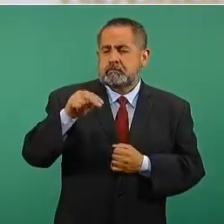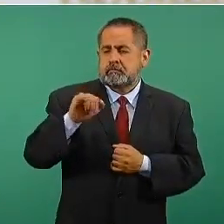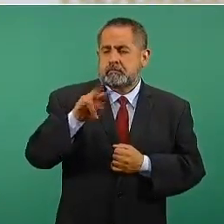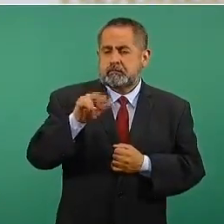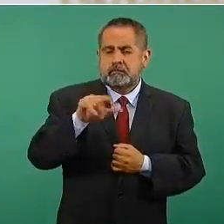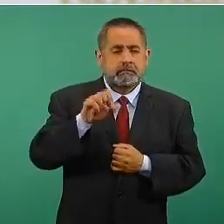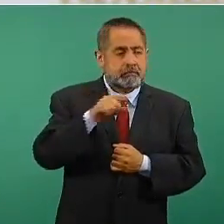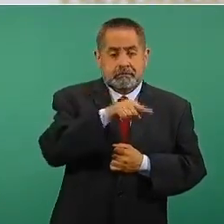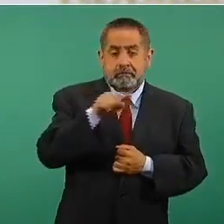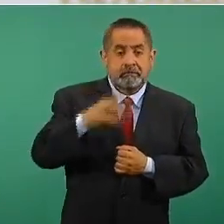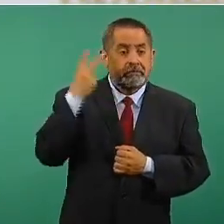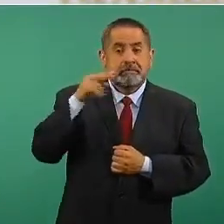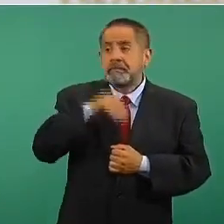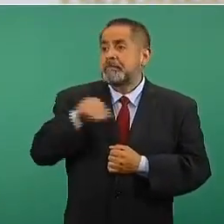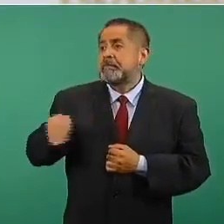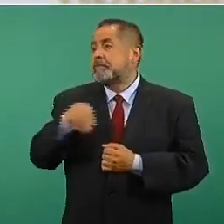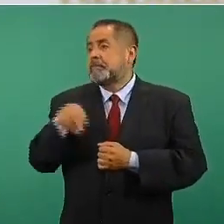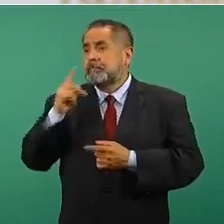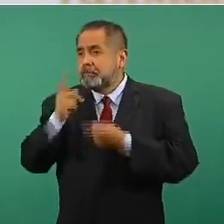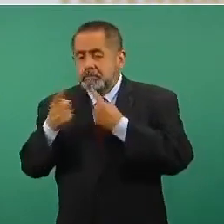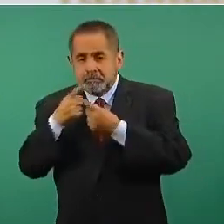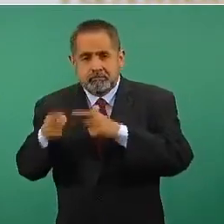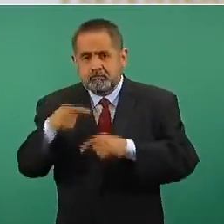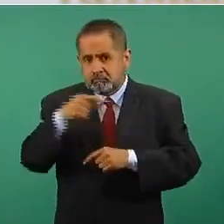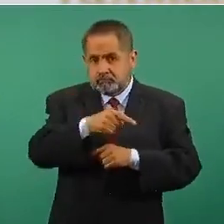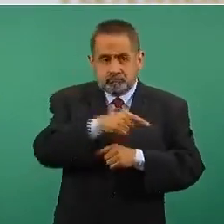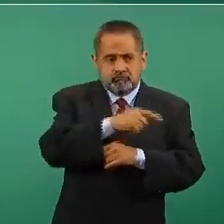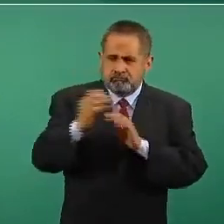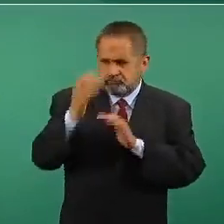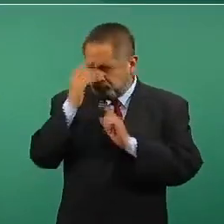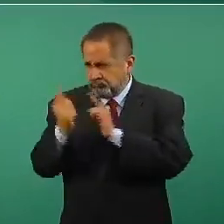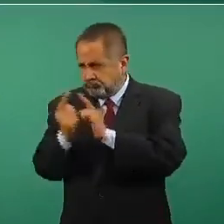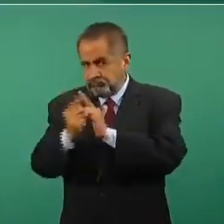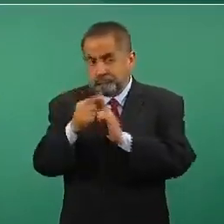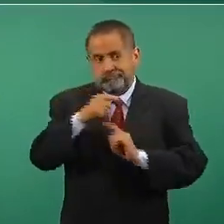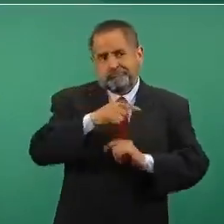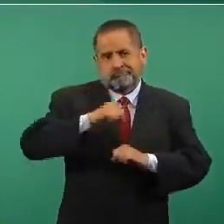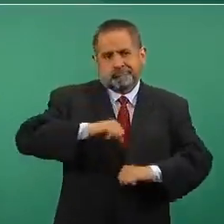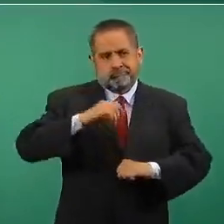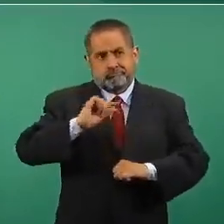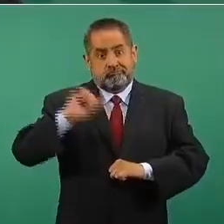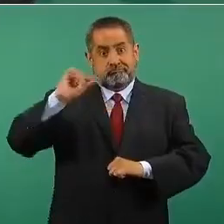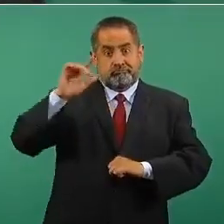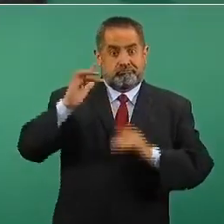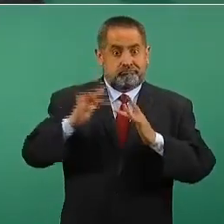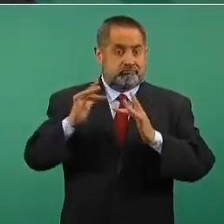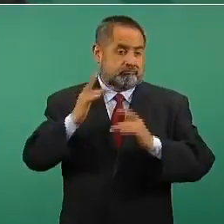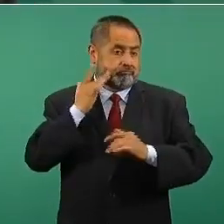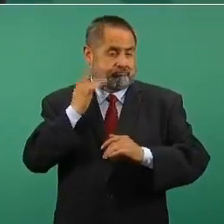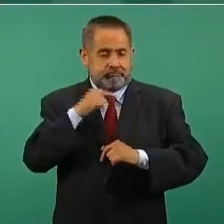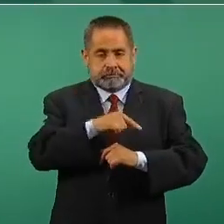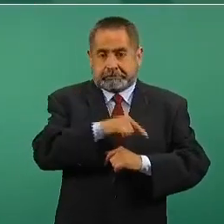por todos lados y tenía relaciones también con los fifís,